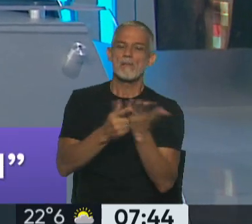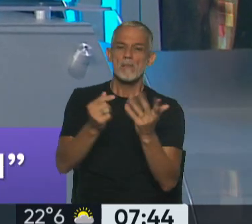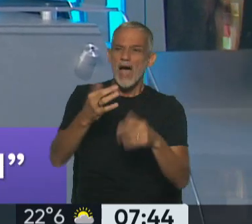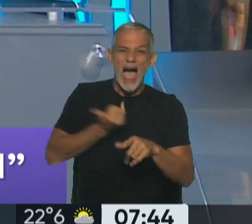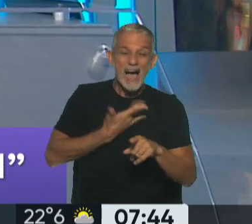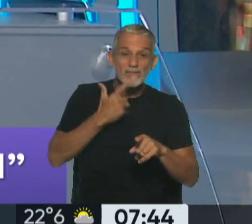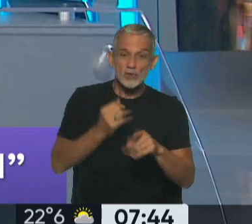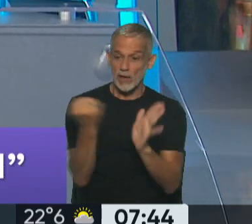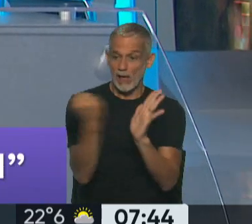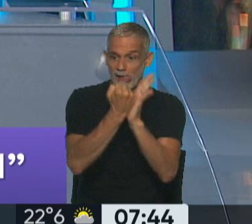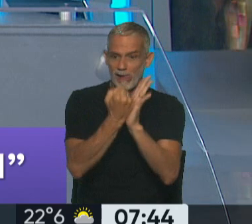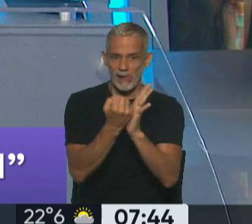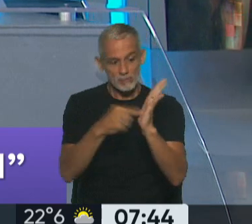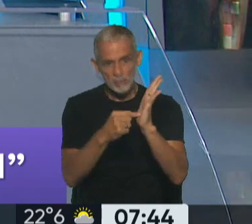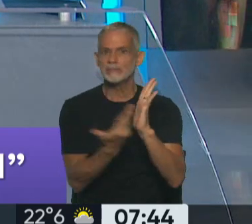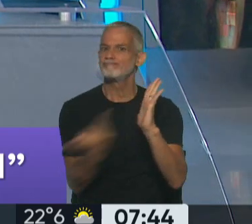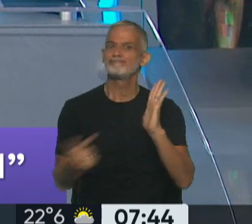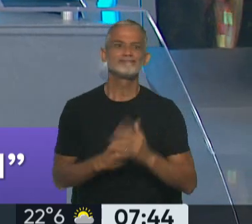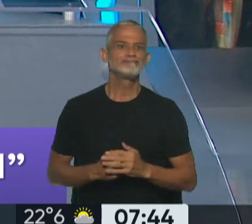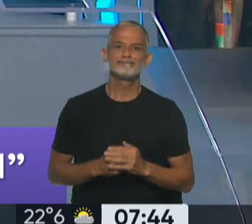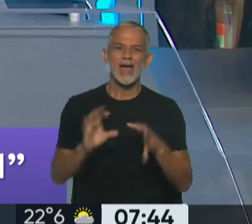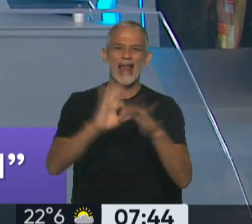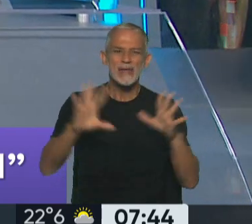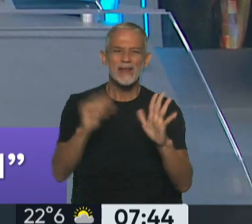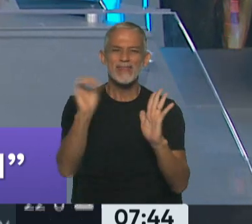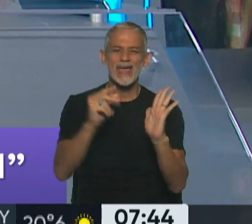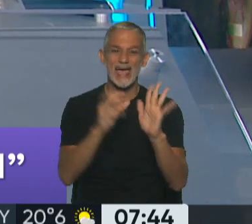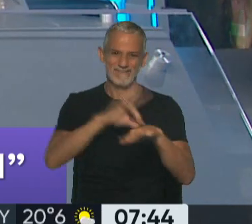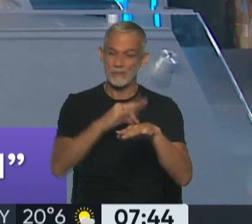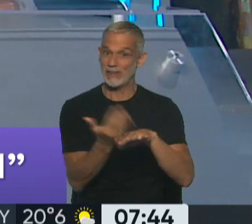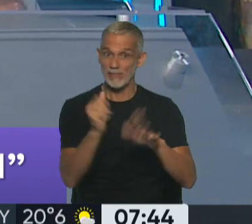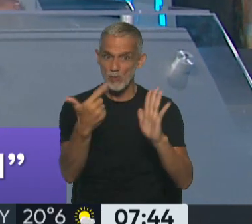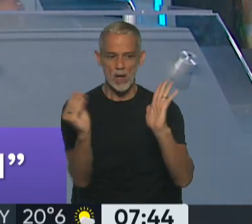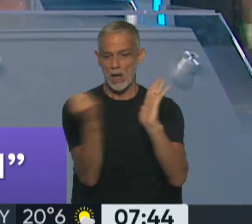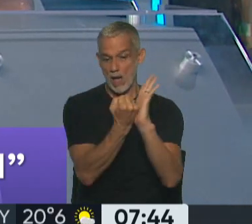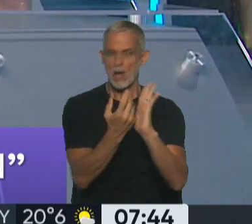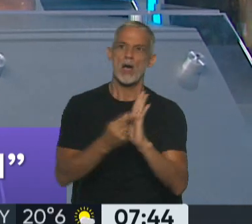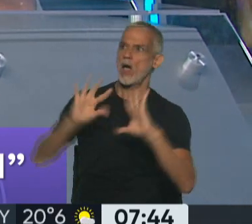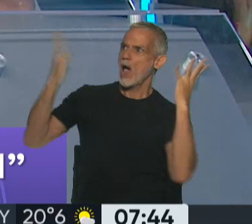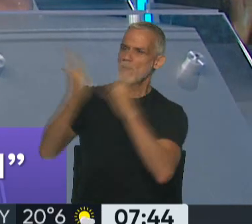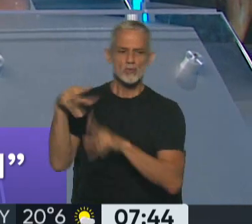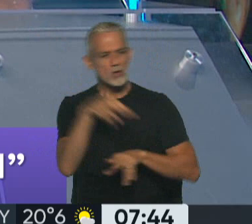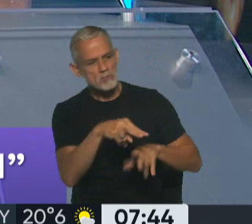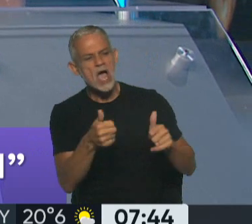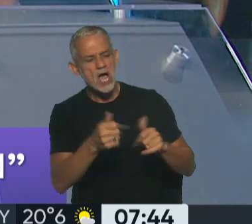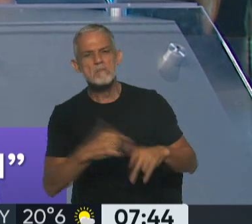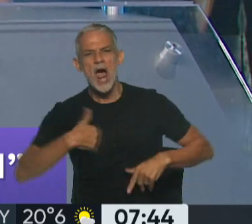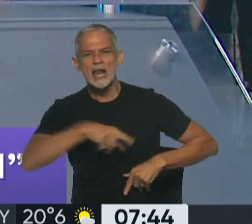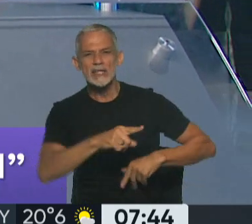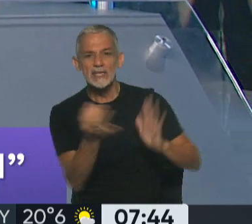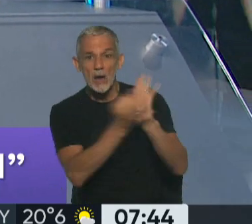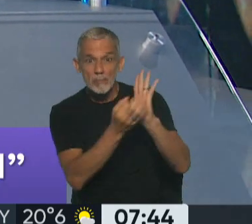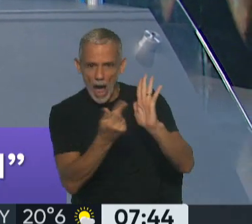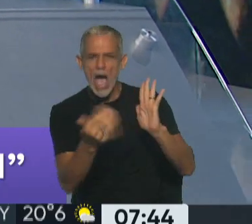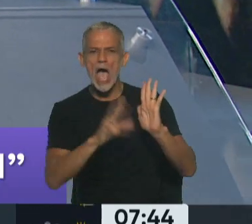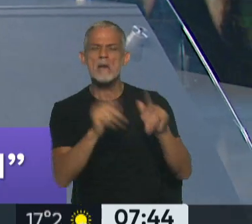de país libre de aftosa en este caso con vacunación no podemos exportar el mundo valora mucho que Argentina